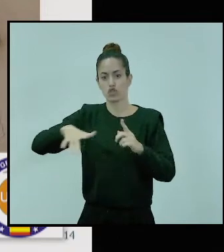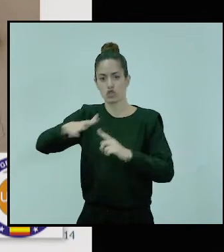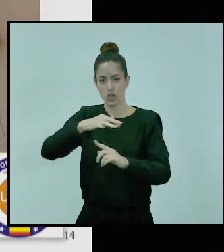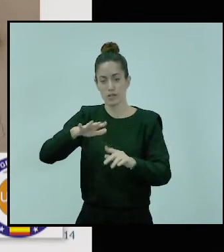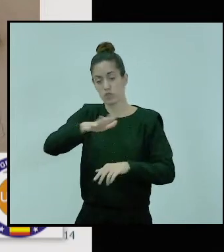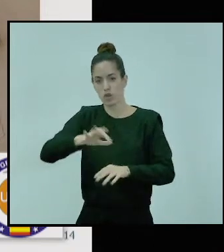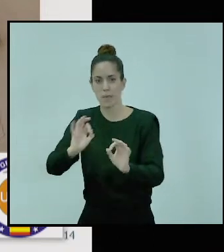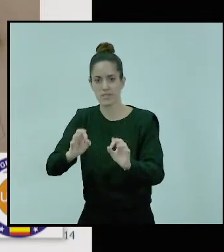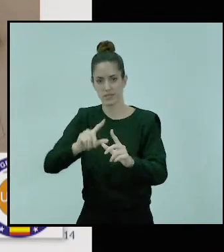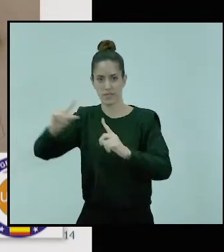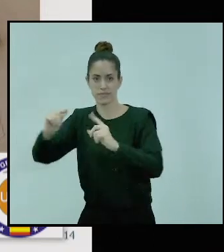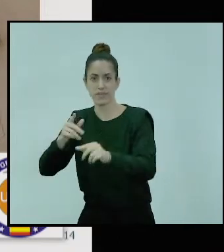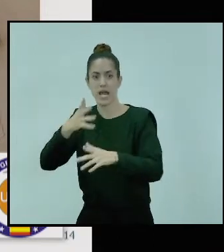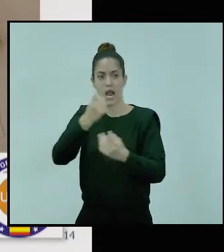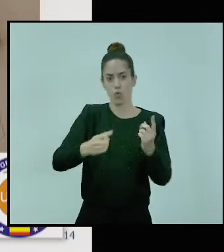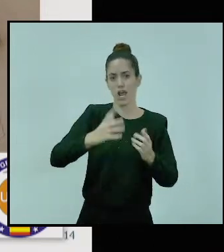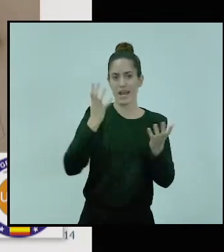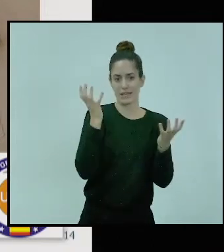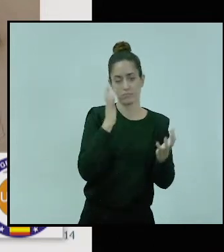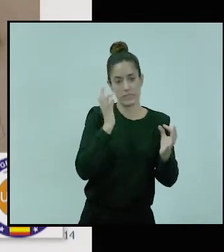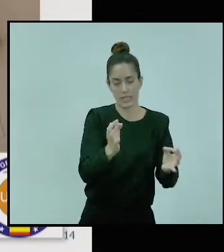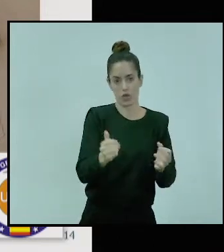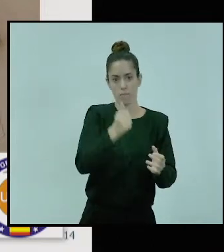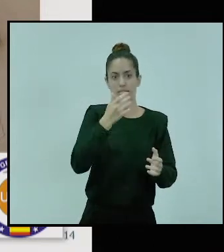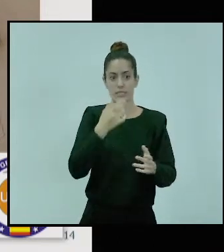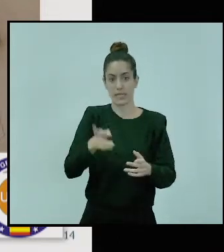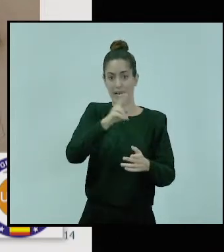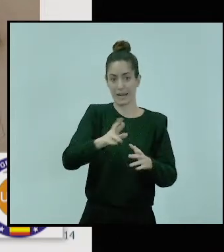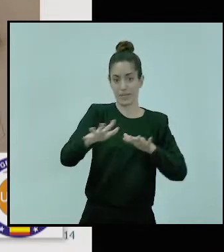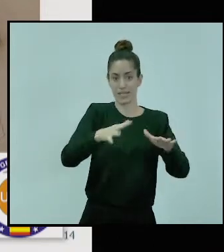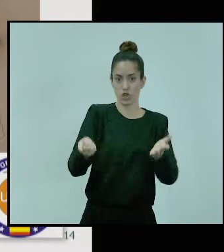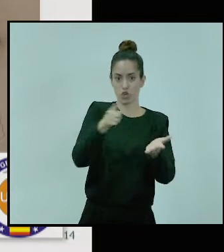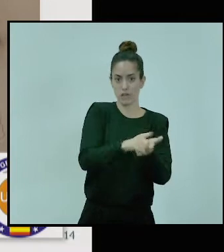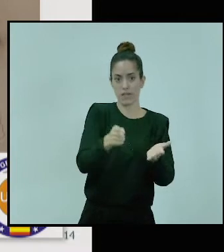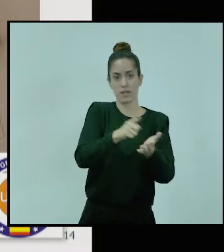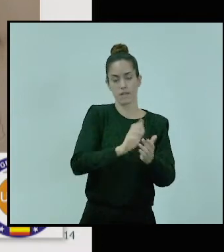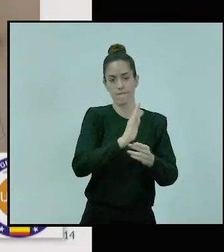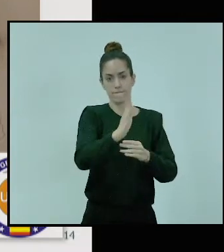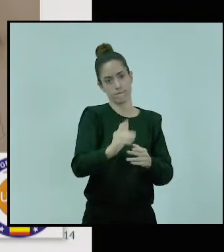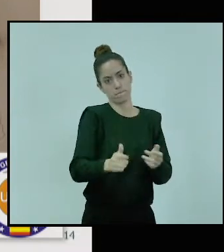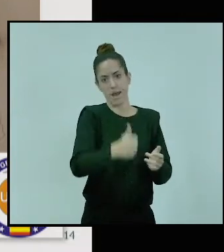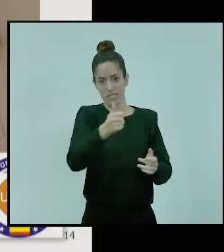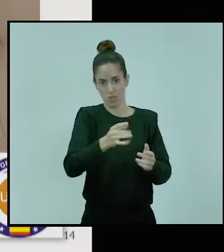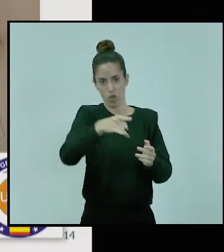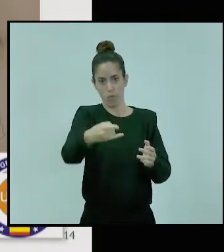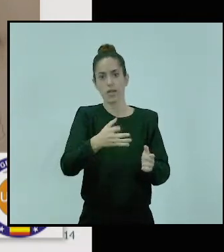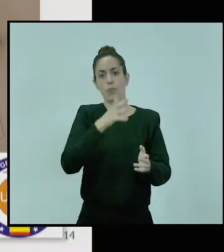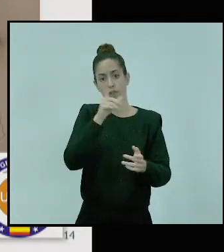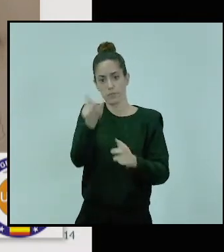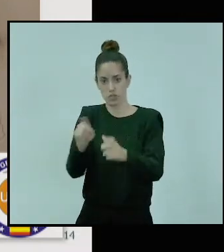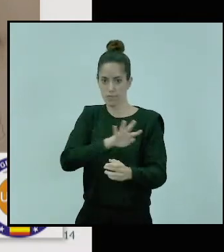y hay zonas que pueden ser de mayor riesgo a que las réplicas produzcan un daño mayor y que puedan afectar a los